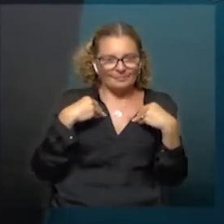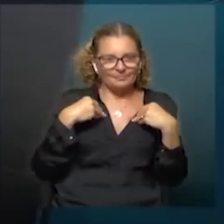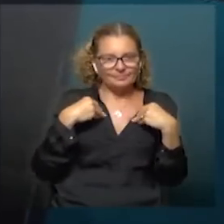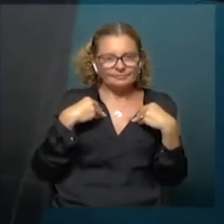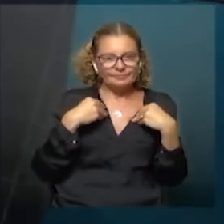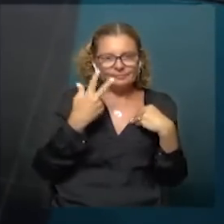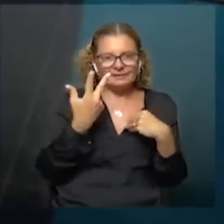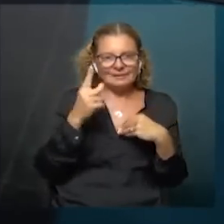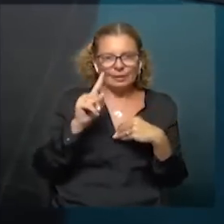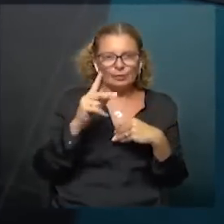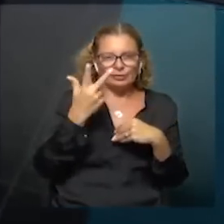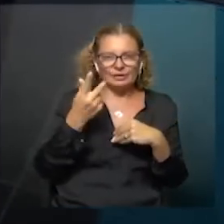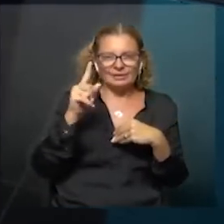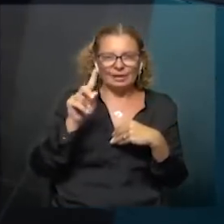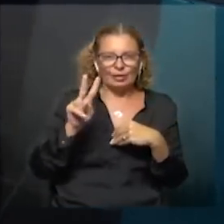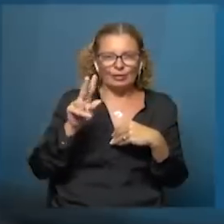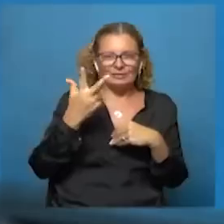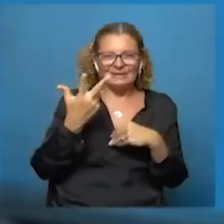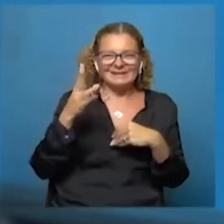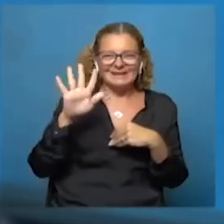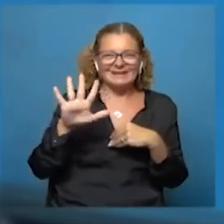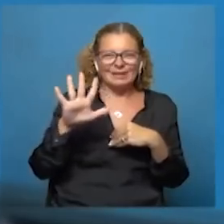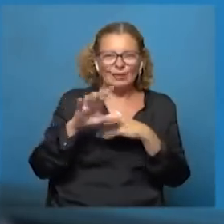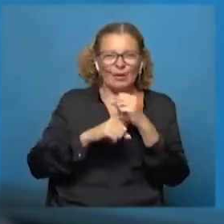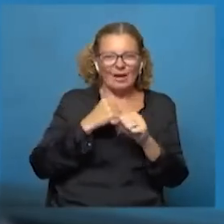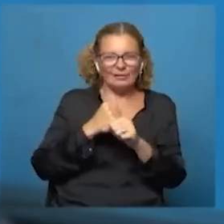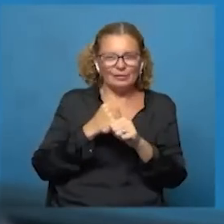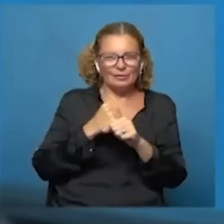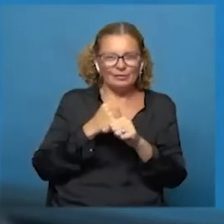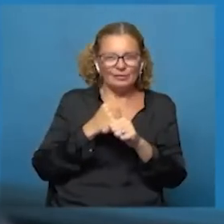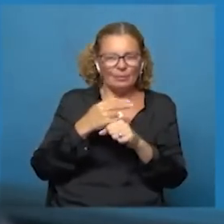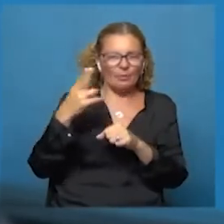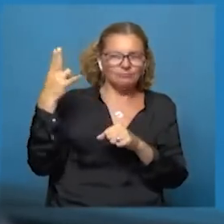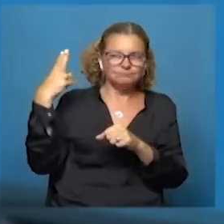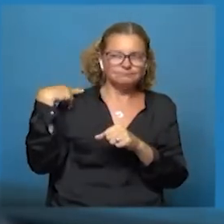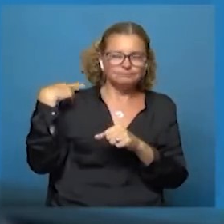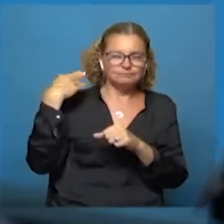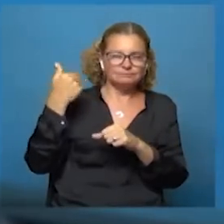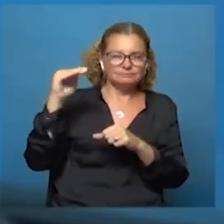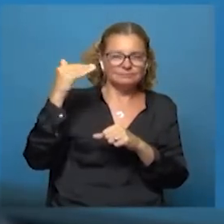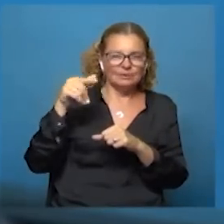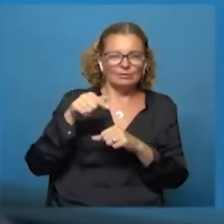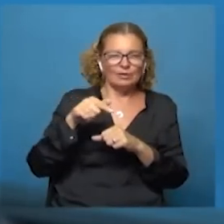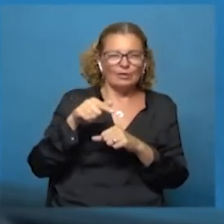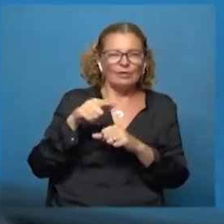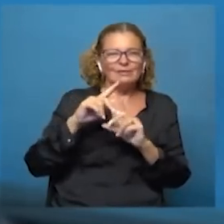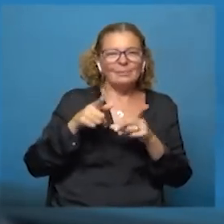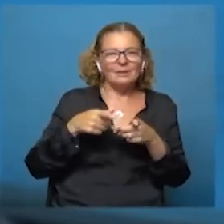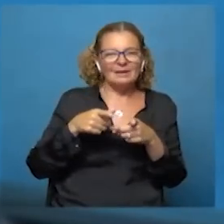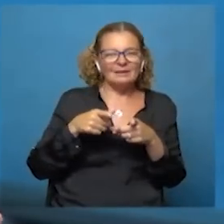31 32 35 años de una determinada lógica en determinada jerarquías no obstante eso